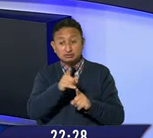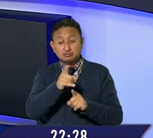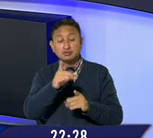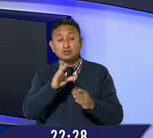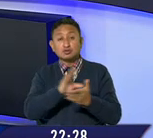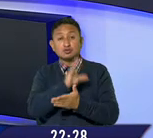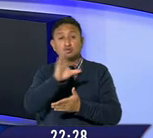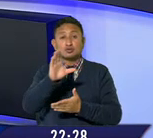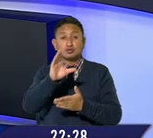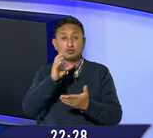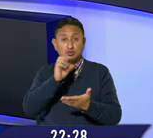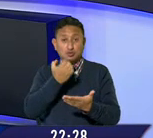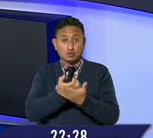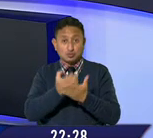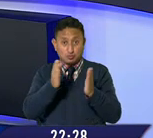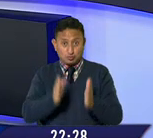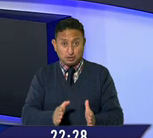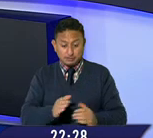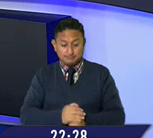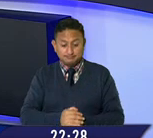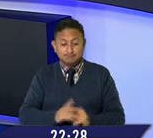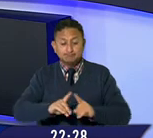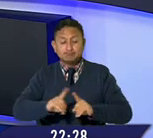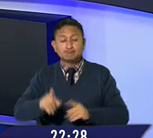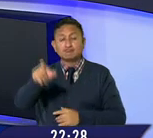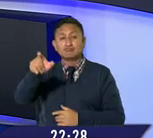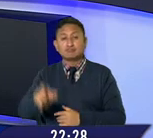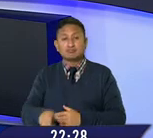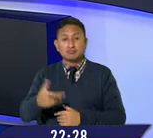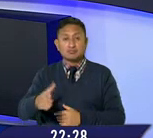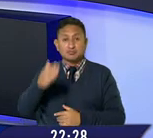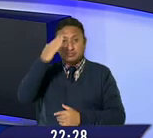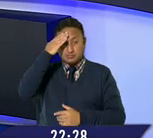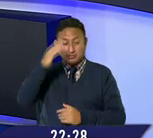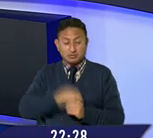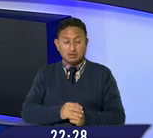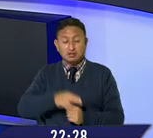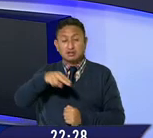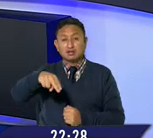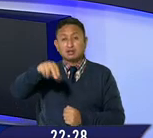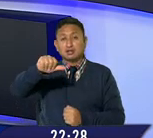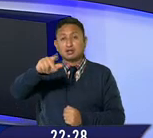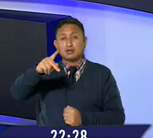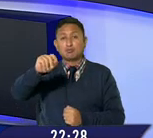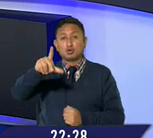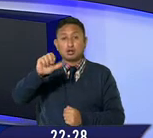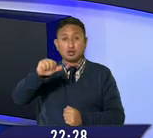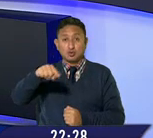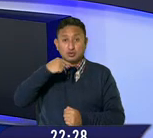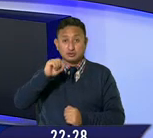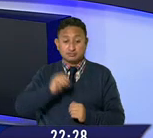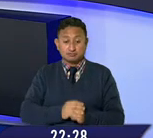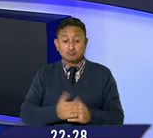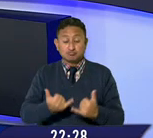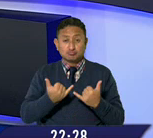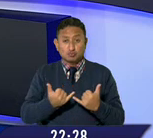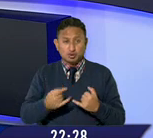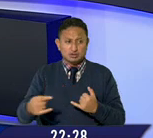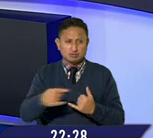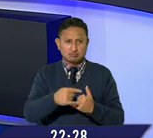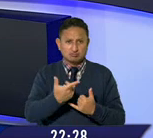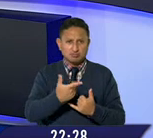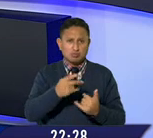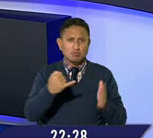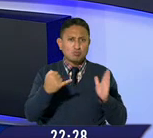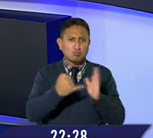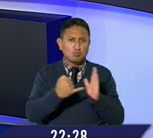de Pichincha. Sin embargo, el experto en tributación, Napoleón Santamaría, resalta que se quiere incrementar tributos a